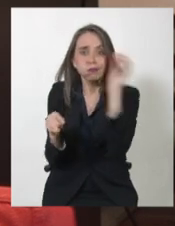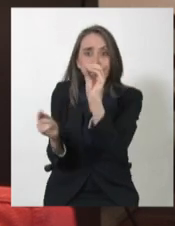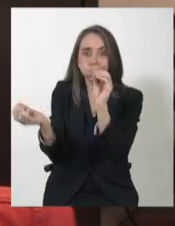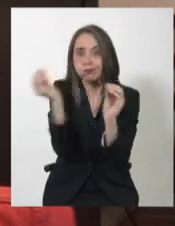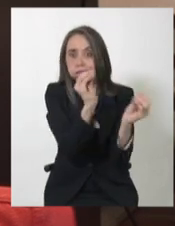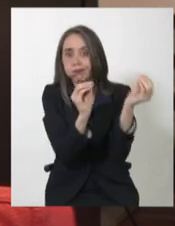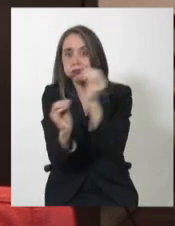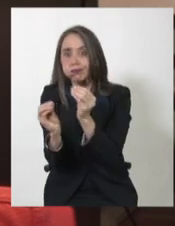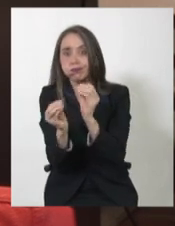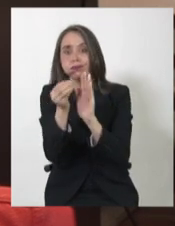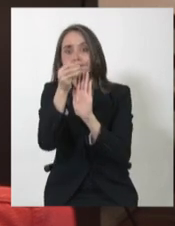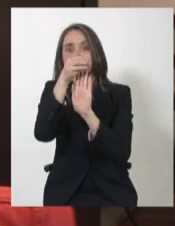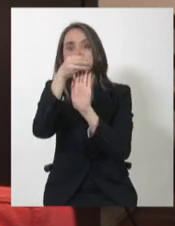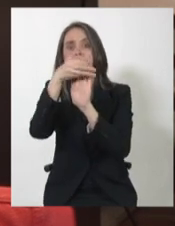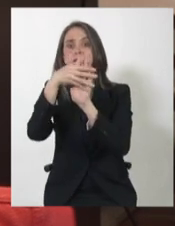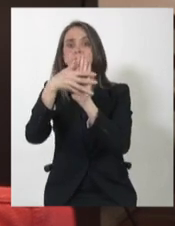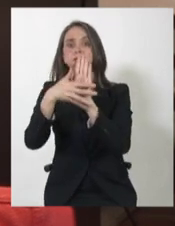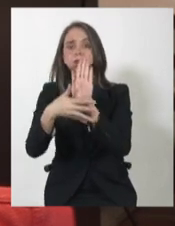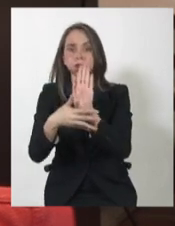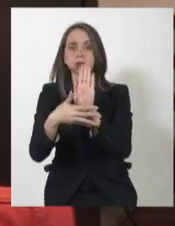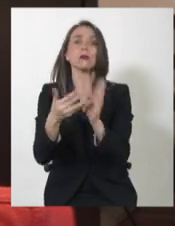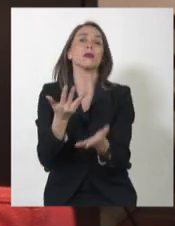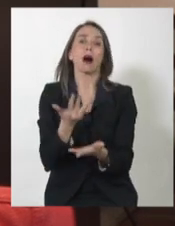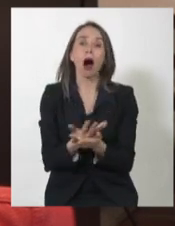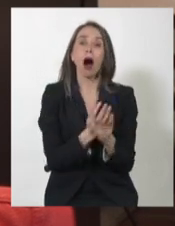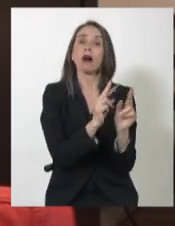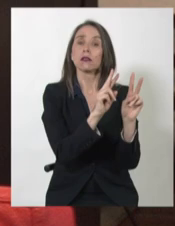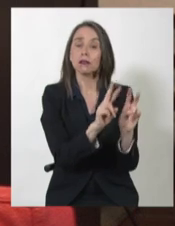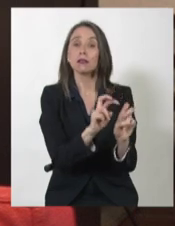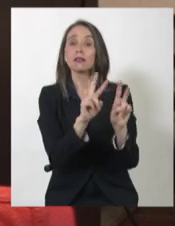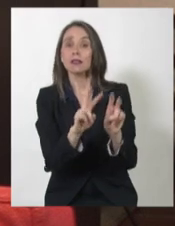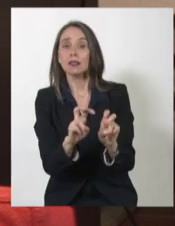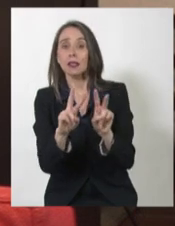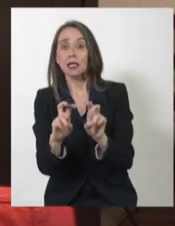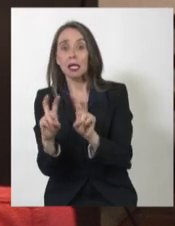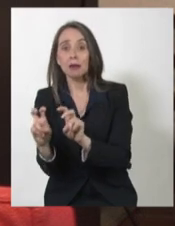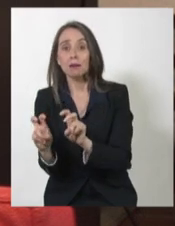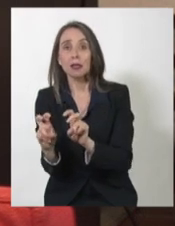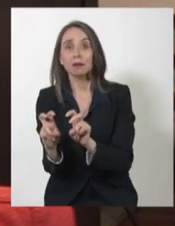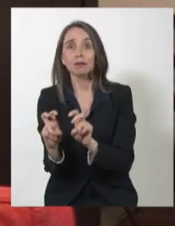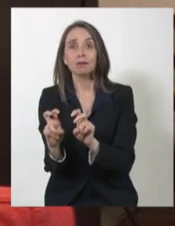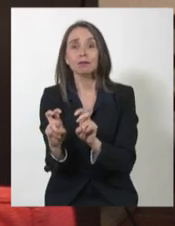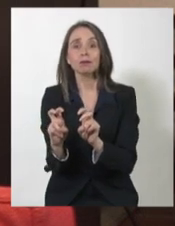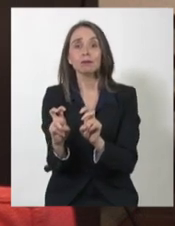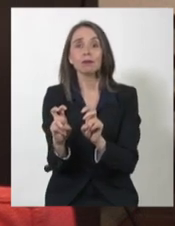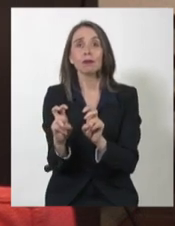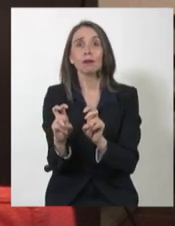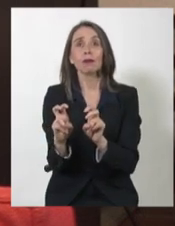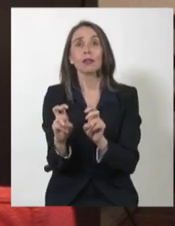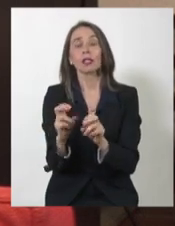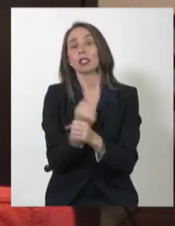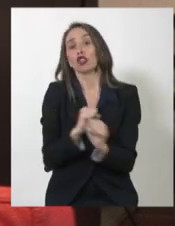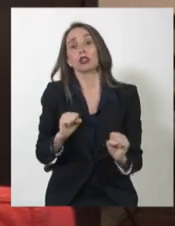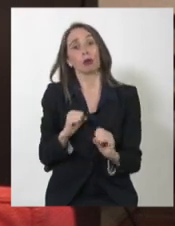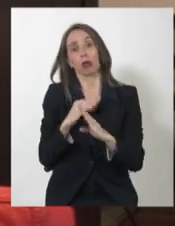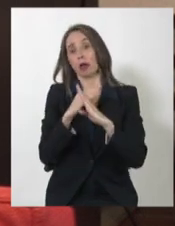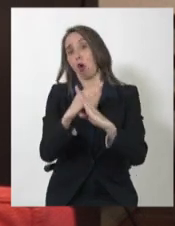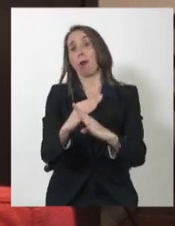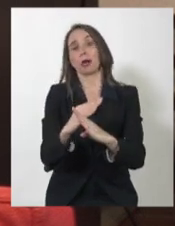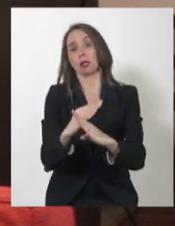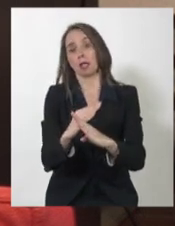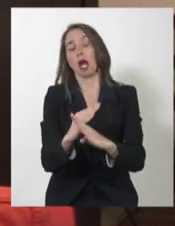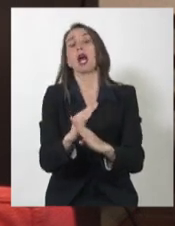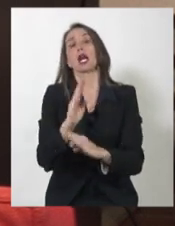también es cierto que existen ciertas materias que son inobjetables y que van a tener que